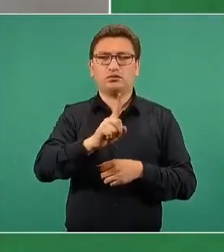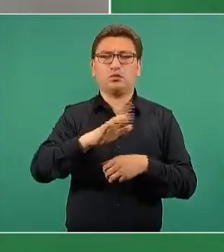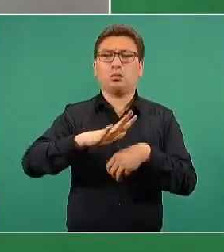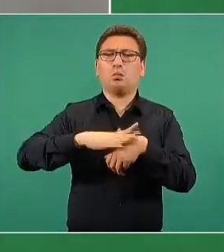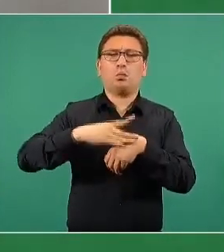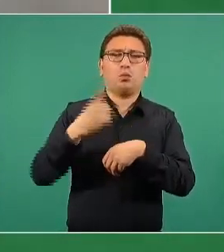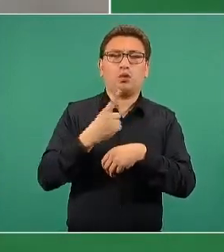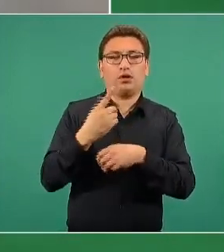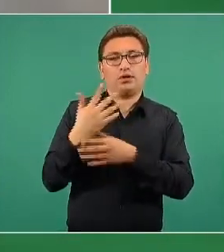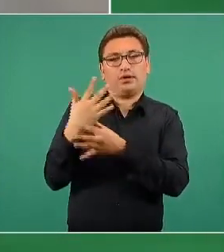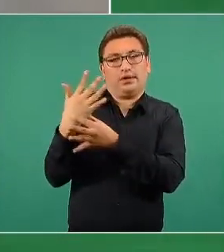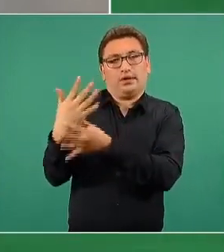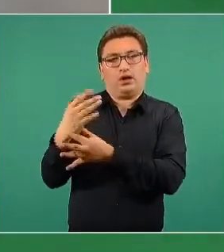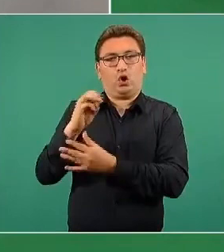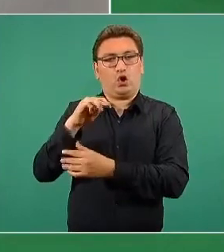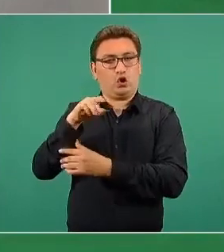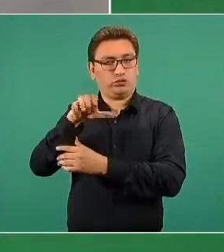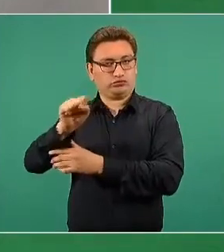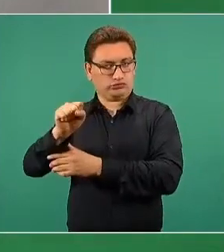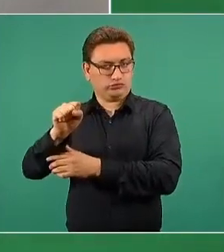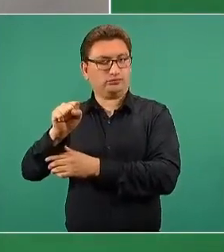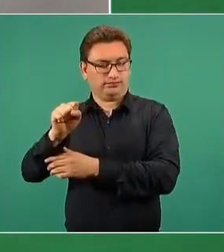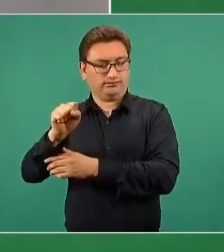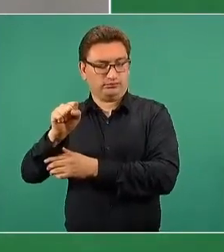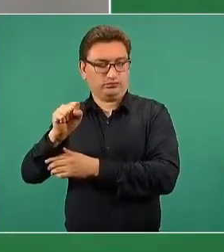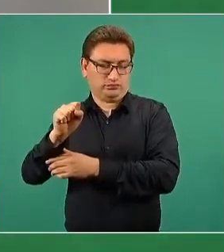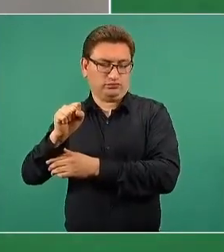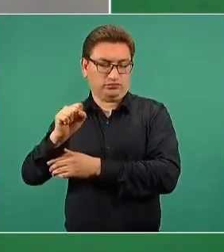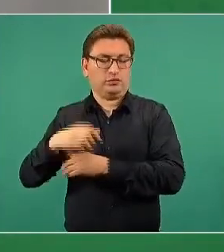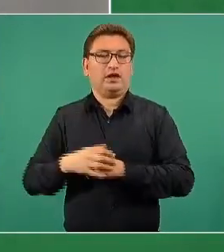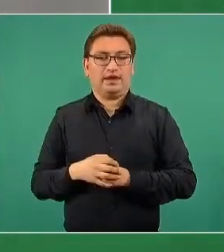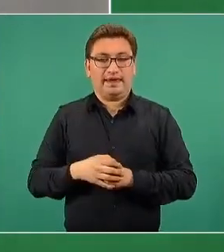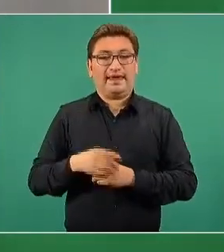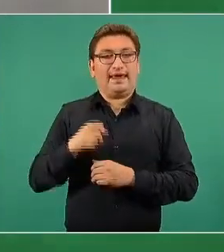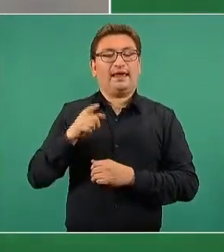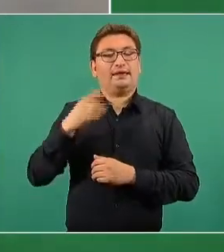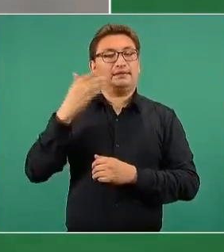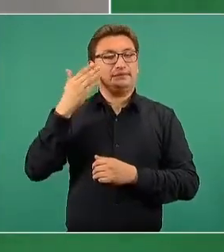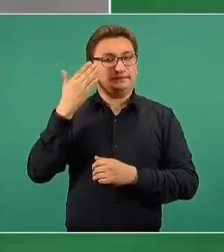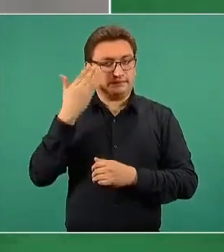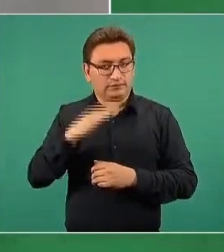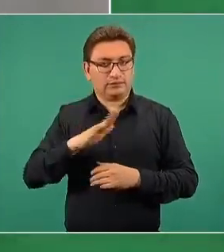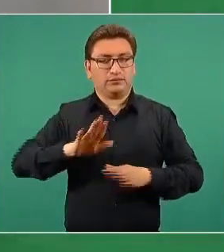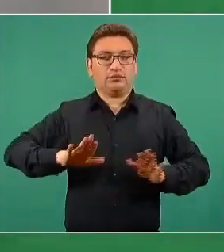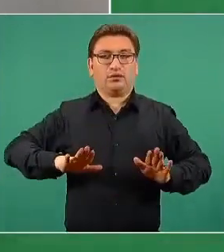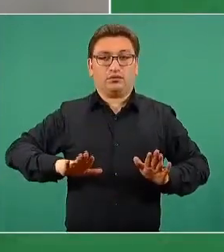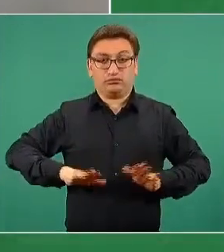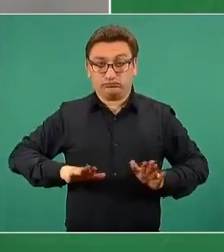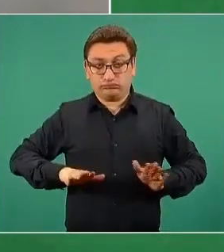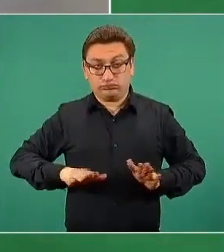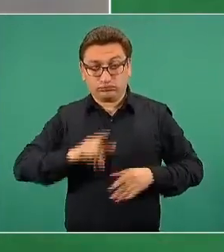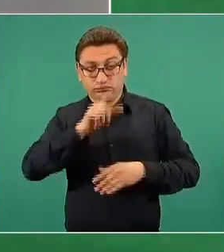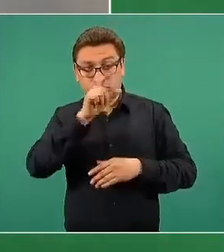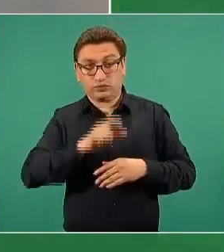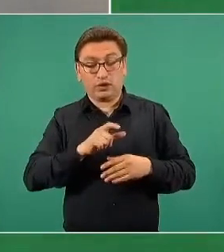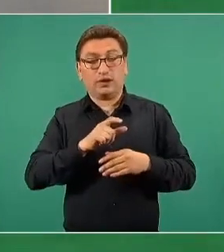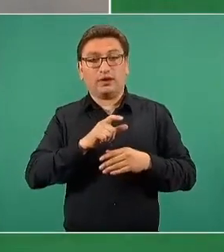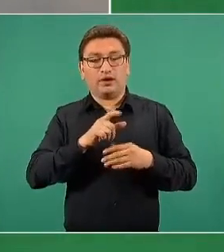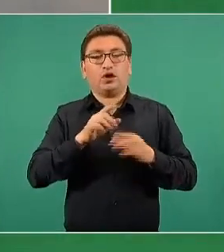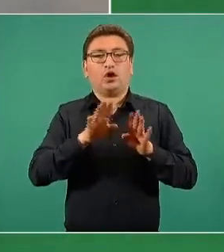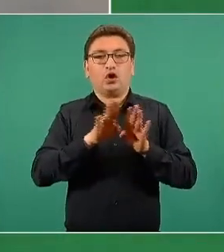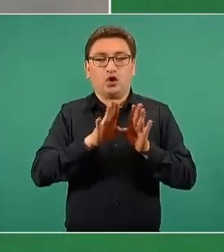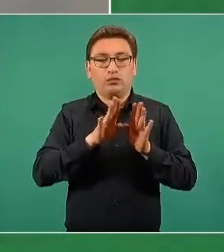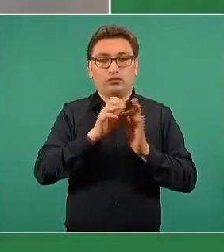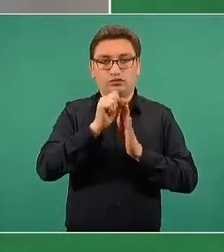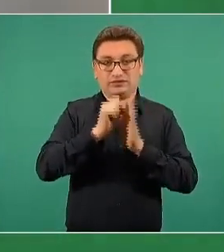lo que establece la Organización Mundial de la Salud. Las características del sistema